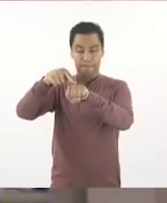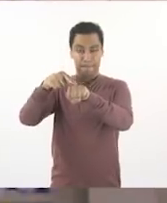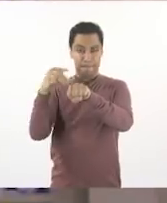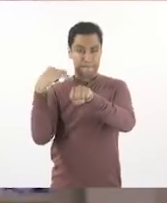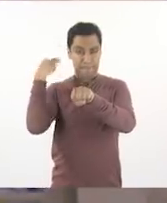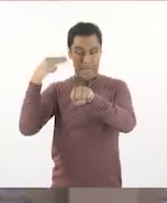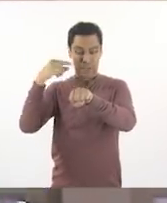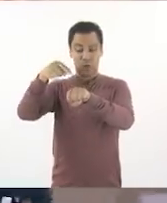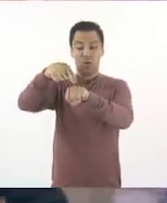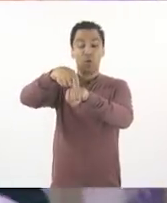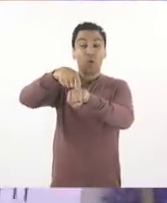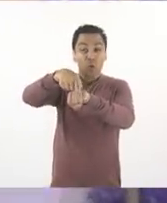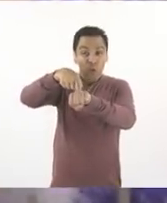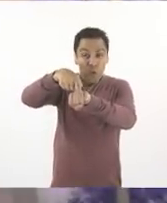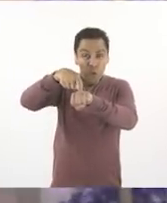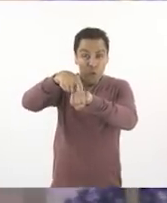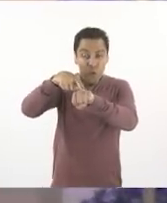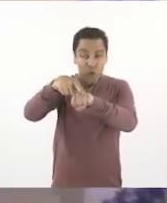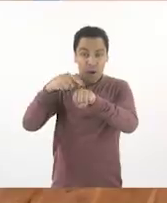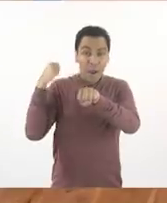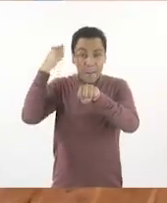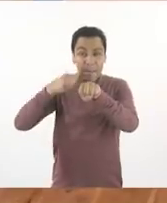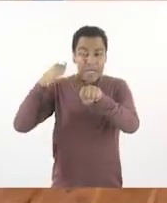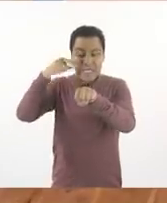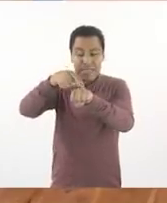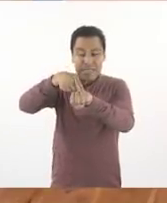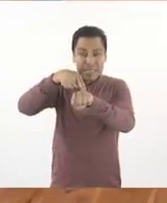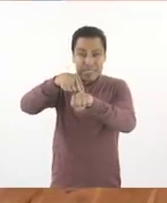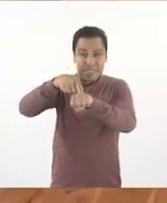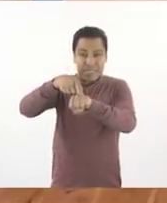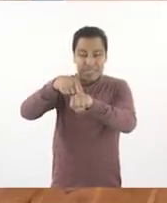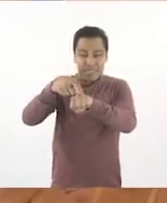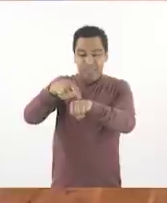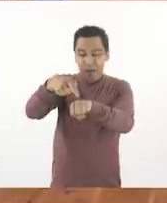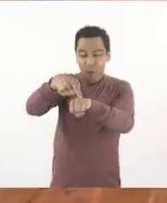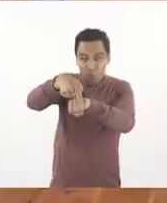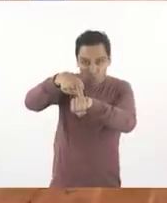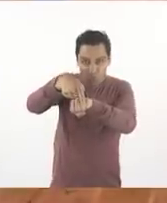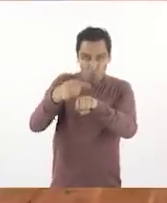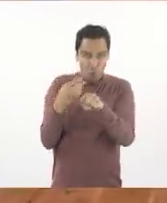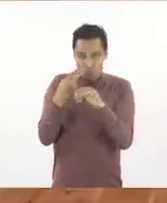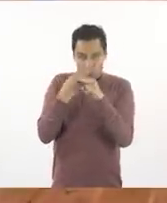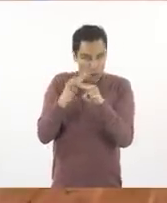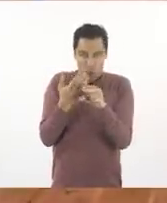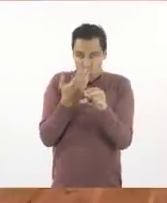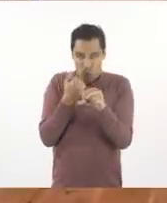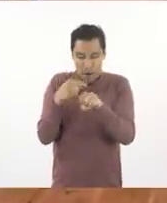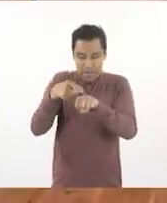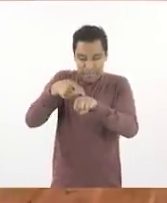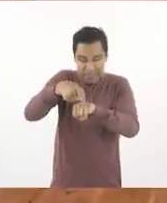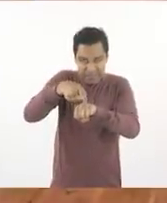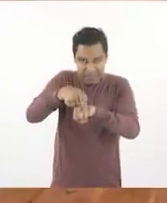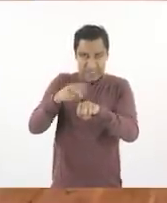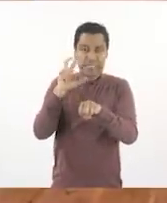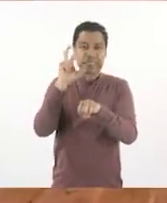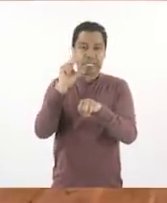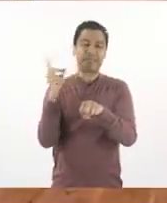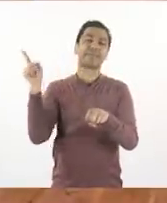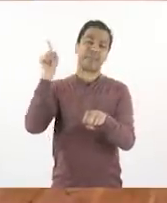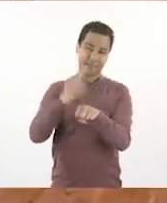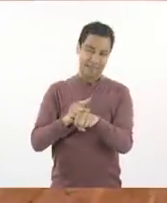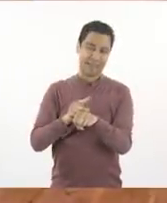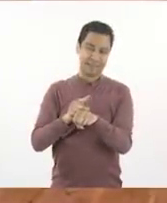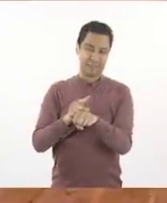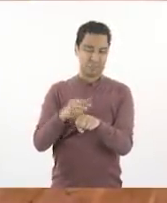aquí en el huequito. En el huequito puño, y tiene... 30 días. 30, ya casi terminamos. Nos